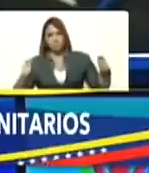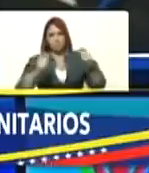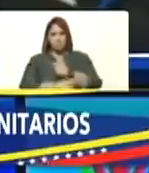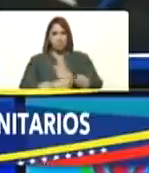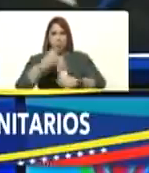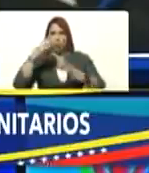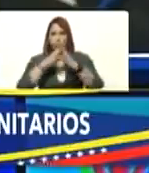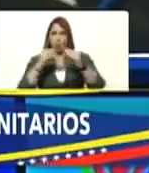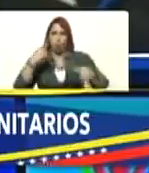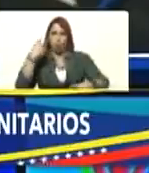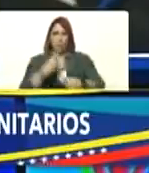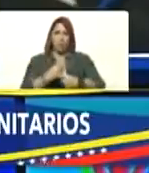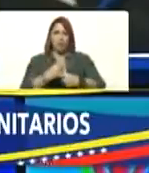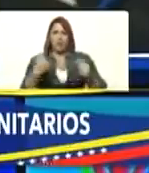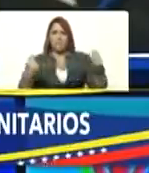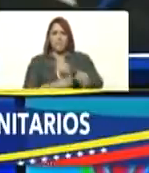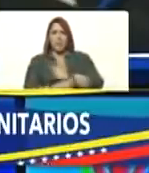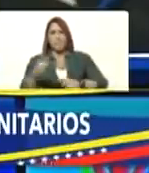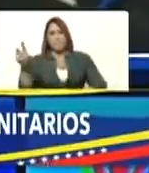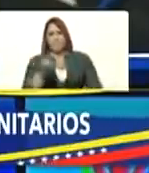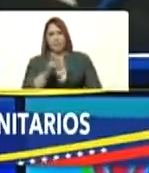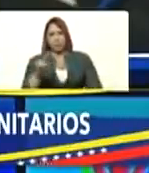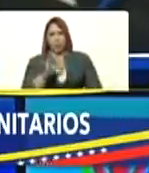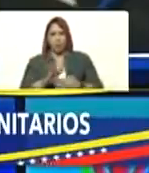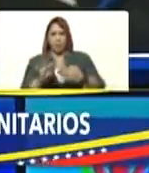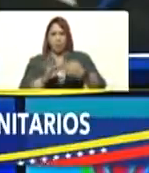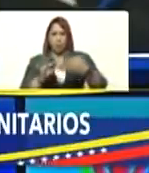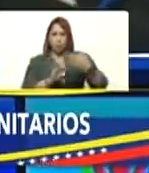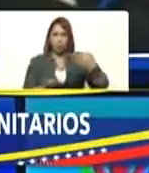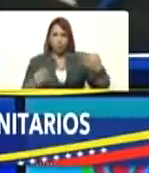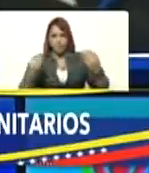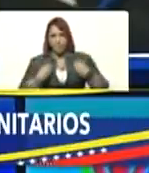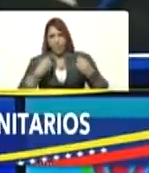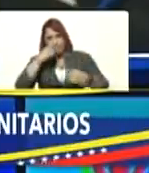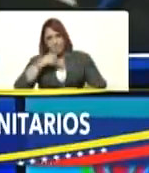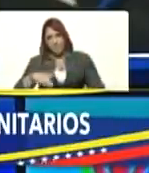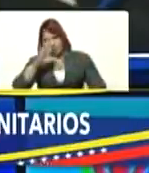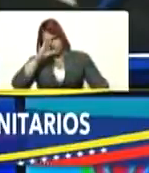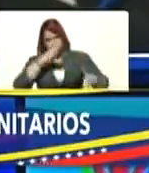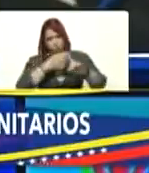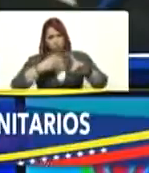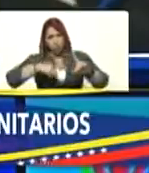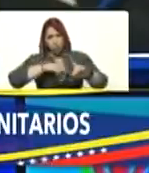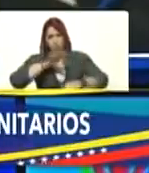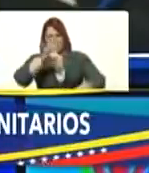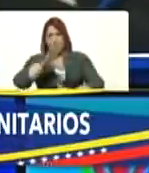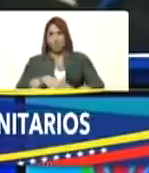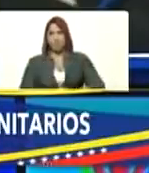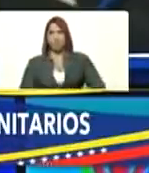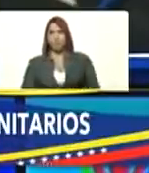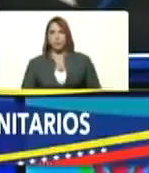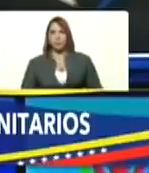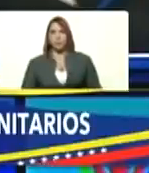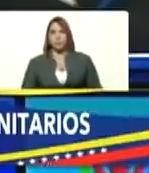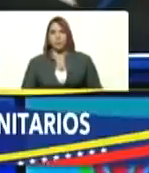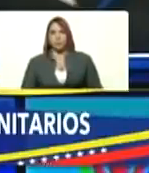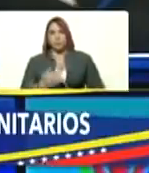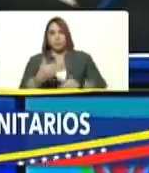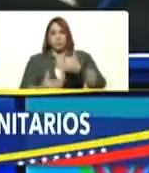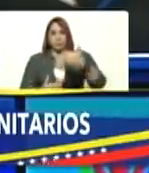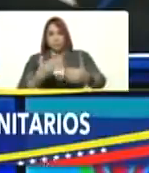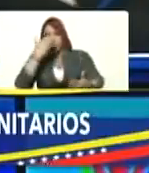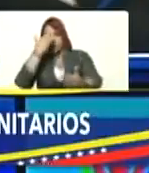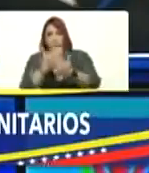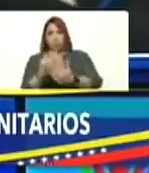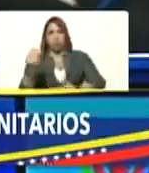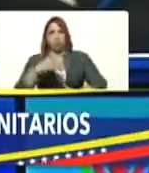lo que hay que cambiar en Venezuela en función de la vida del pueblo y apuntalar a nuestro país hacia adelante. Y